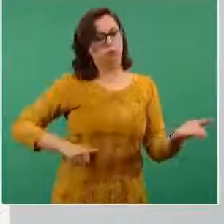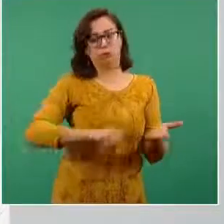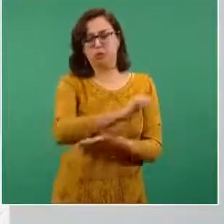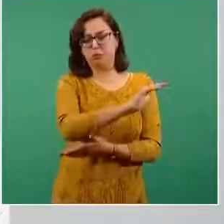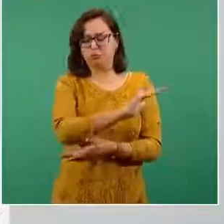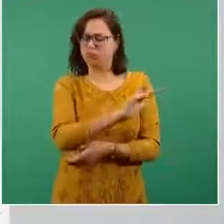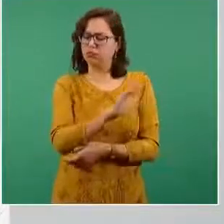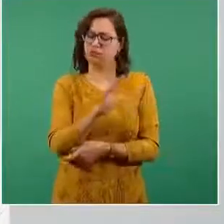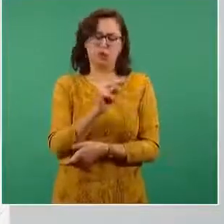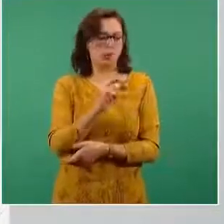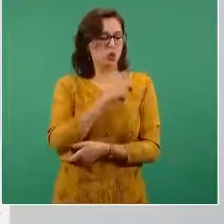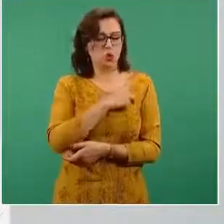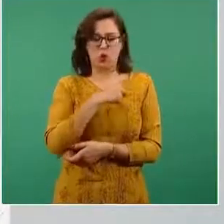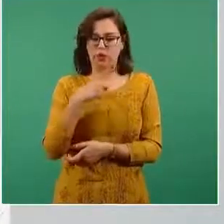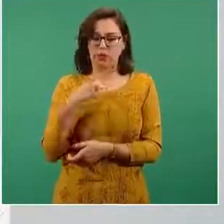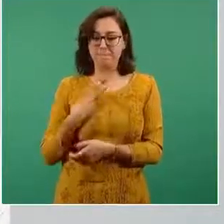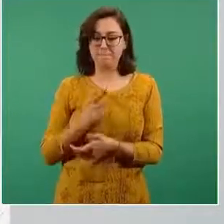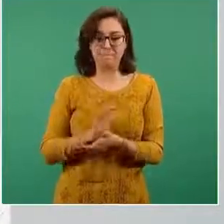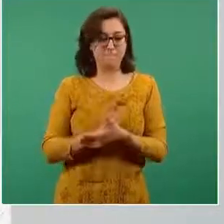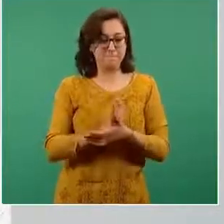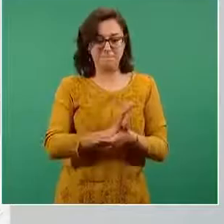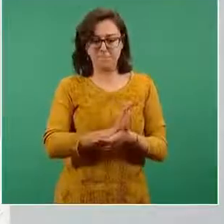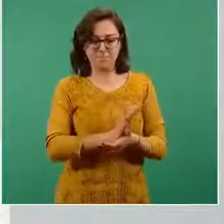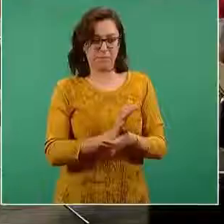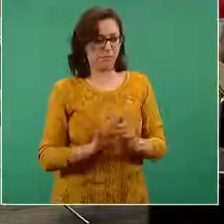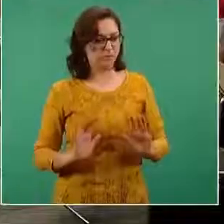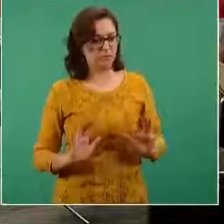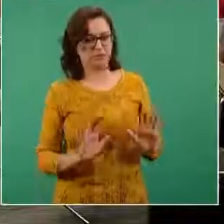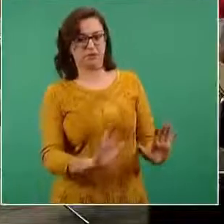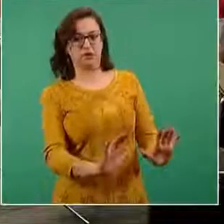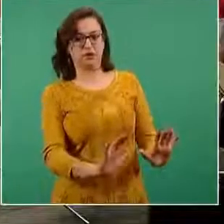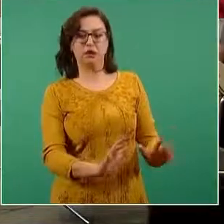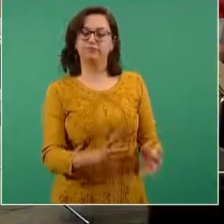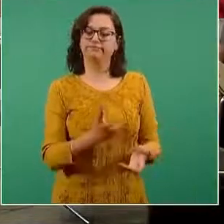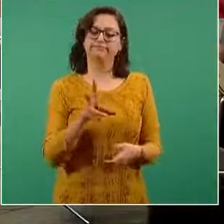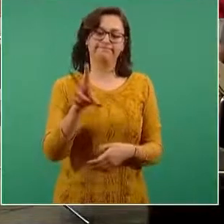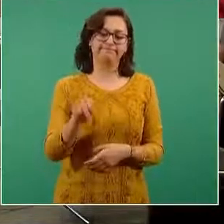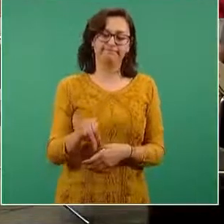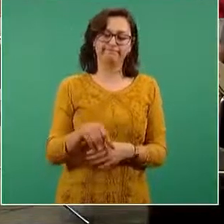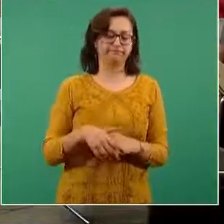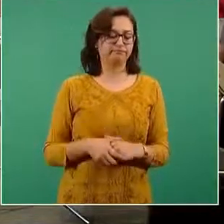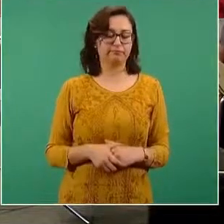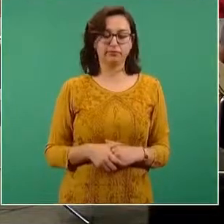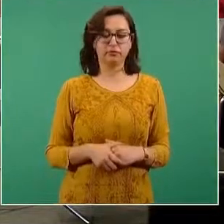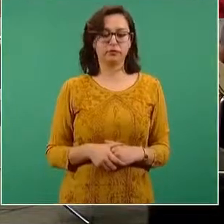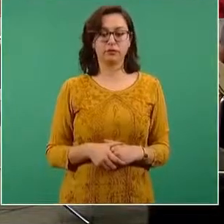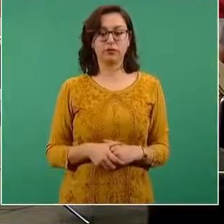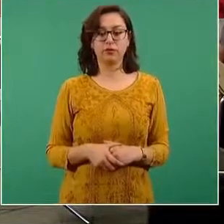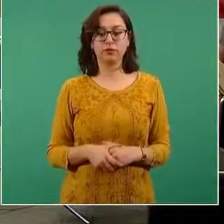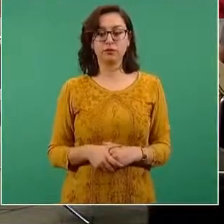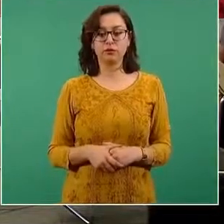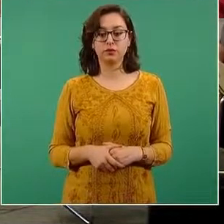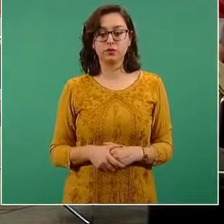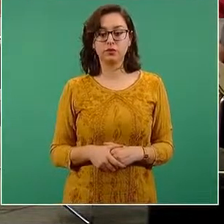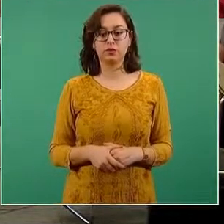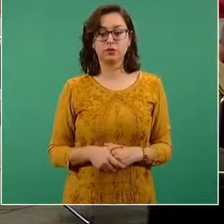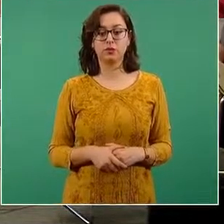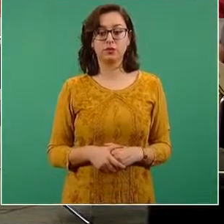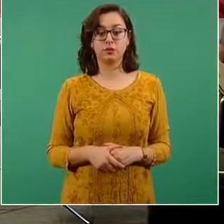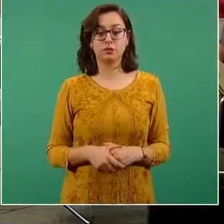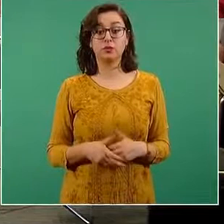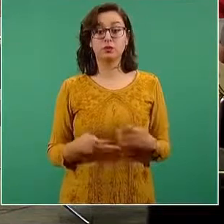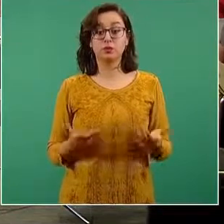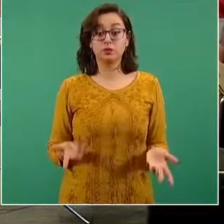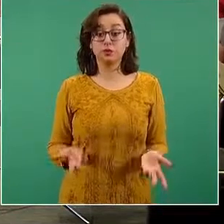obviamente llevar a una acción, imitar un derecho, ¿no? y menos si esto luego estuvo acompañado